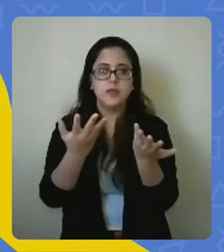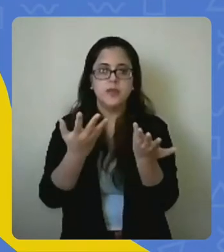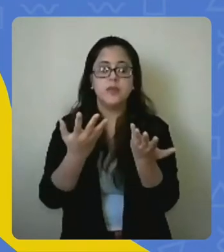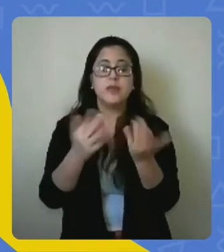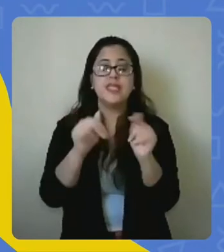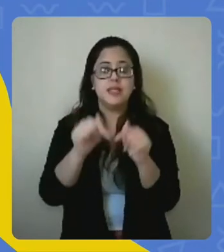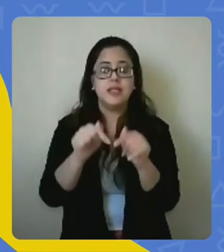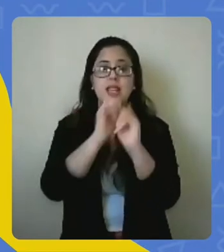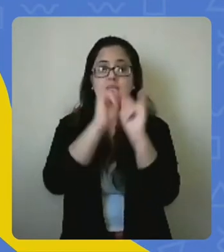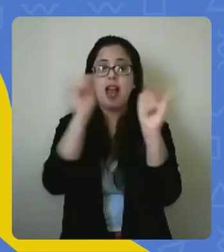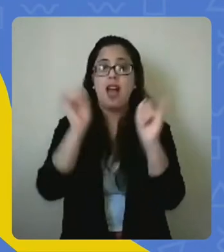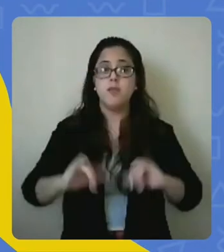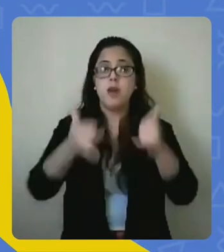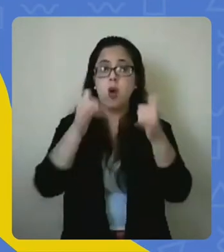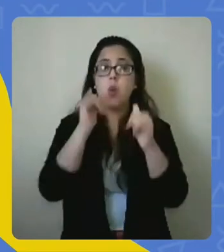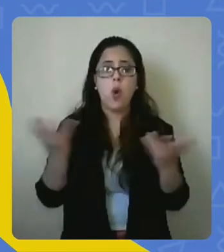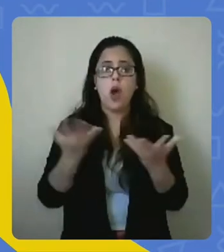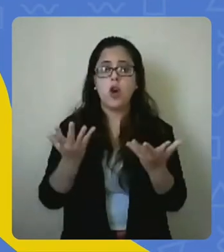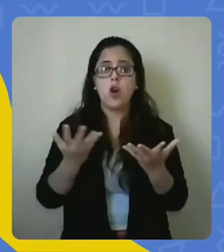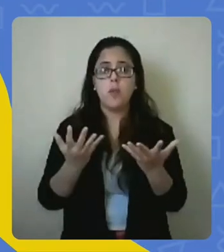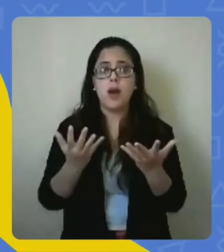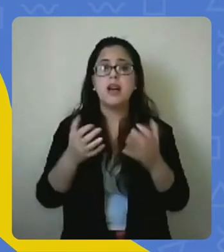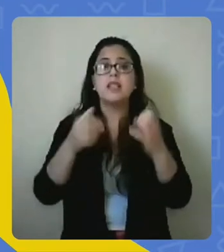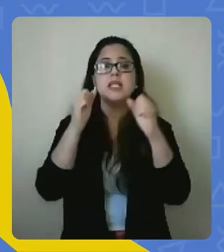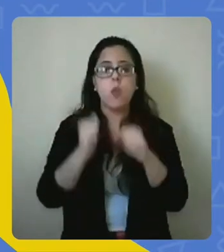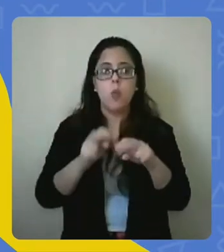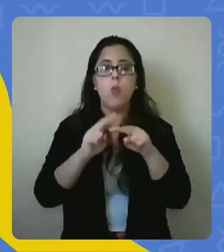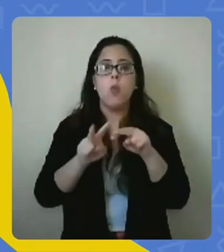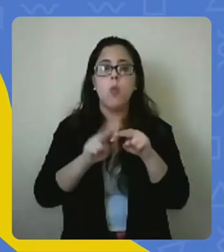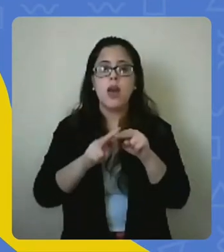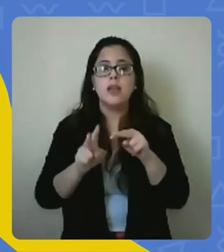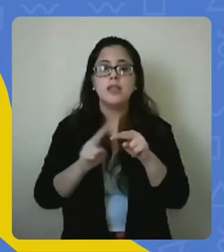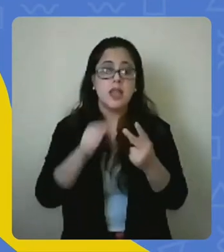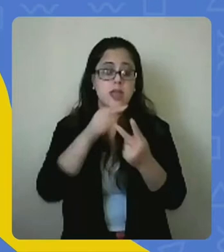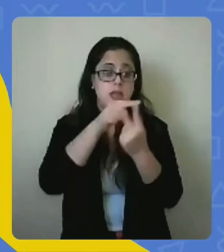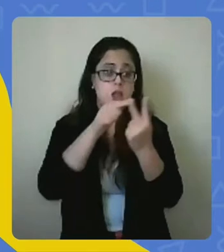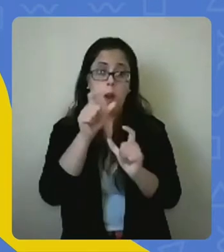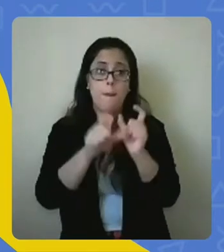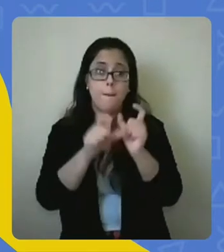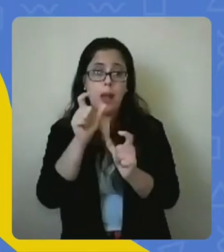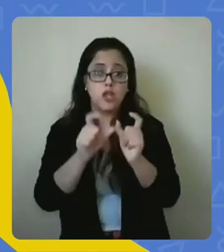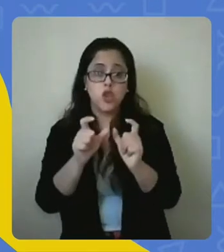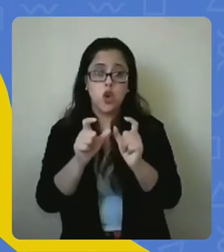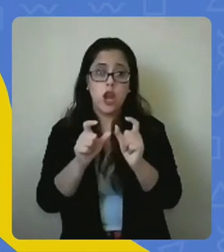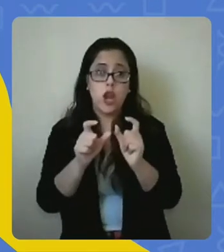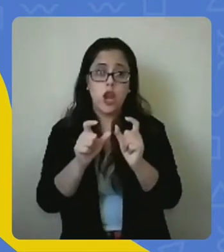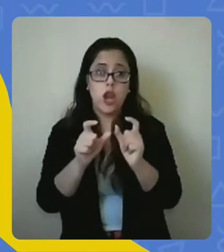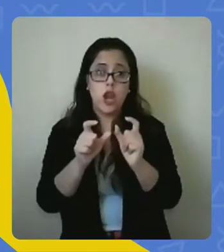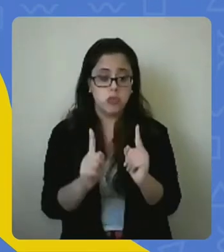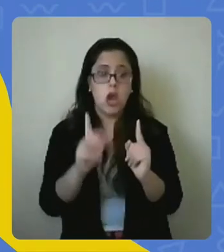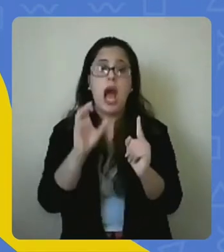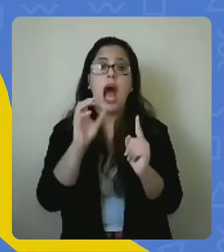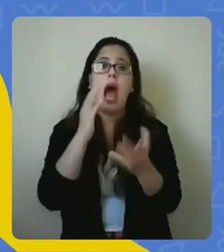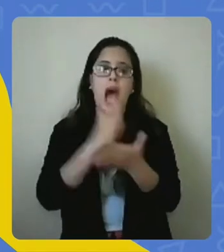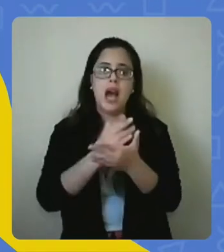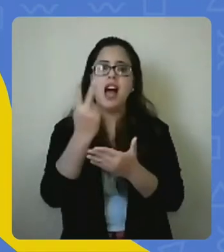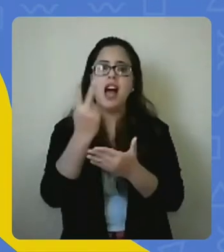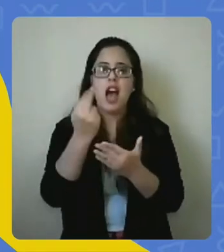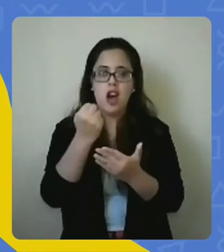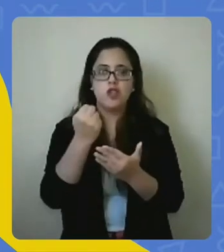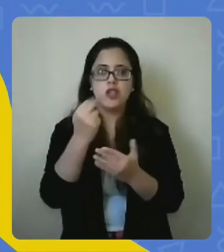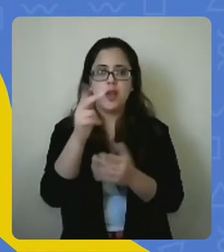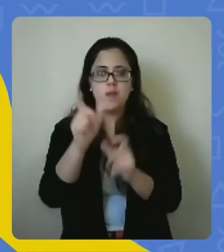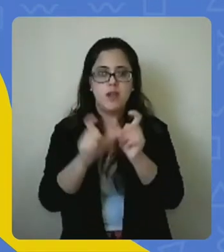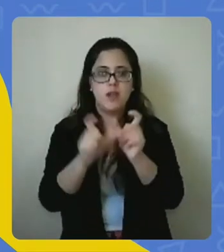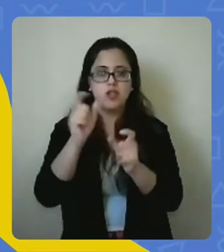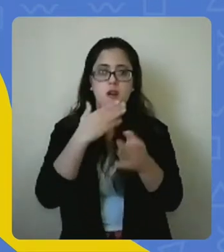jugamos es, se puede jugar desde 2 personas hasta 12. Cuando definimos la cantidad de personas